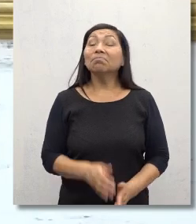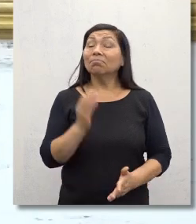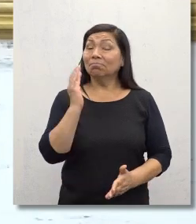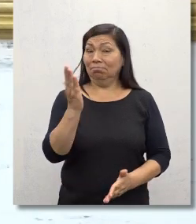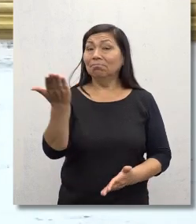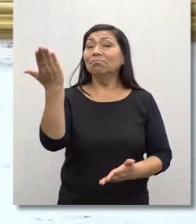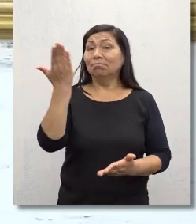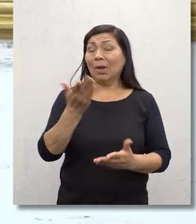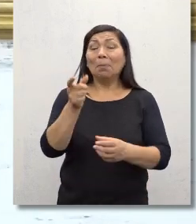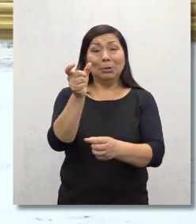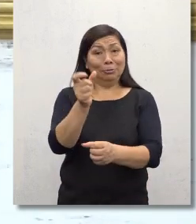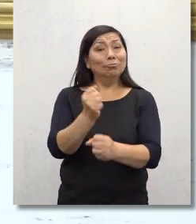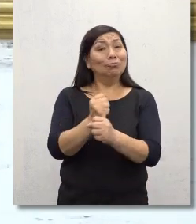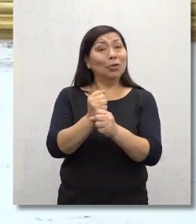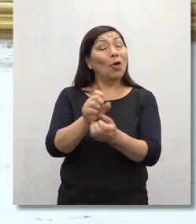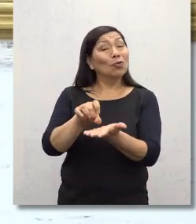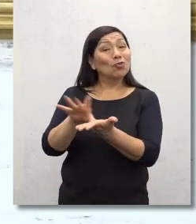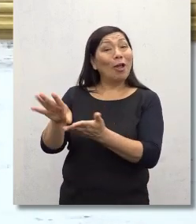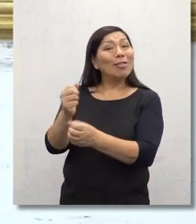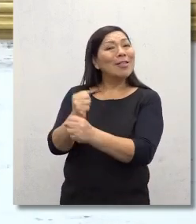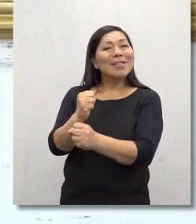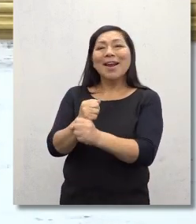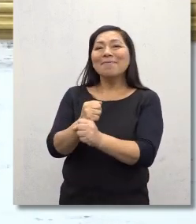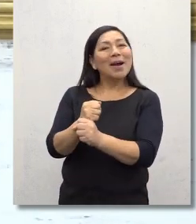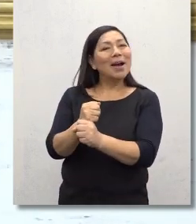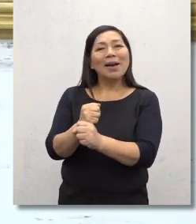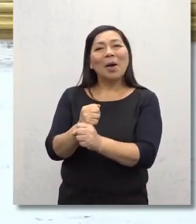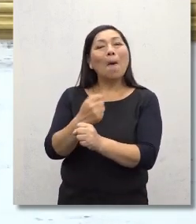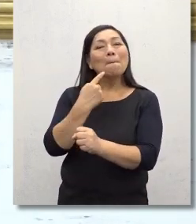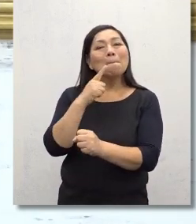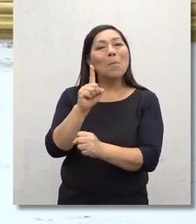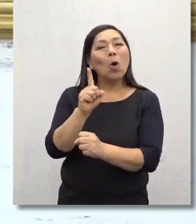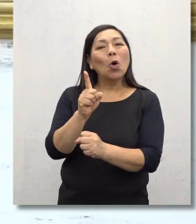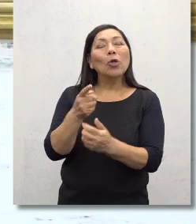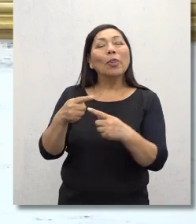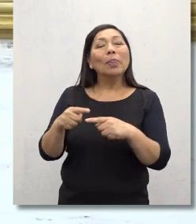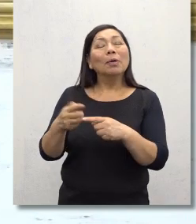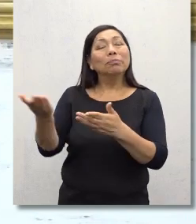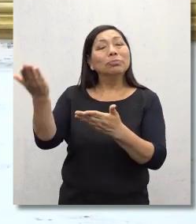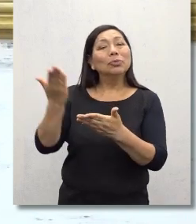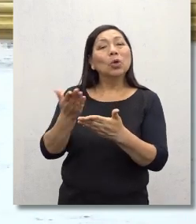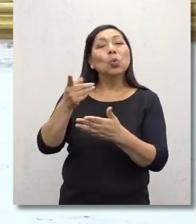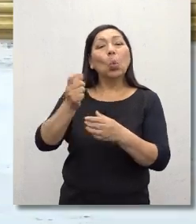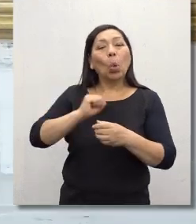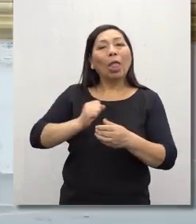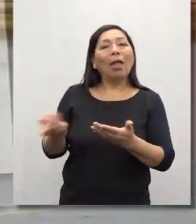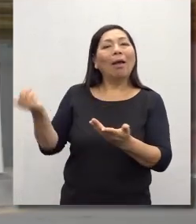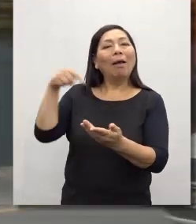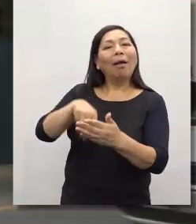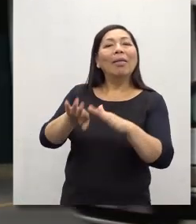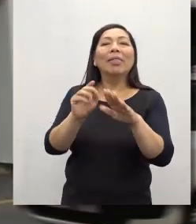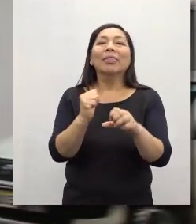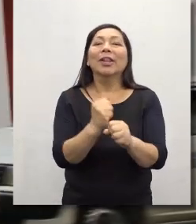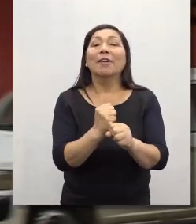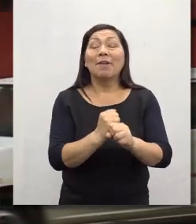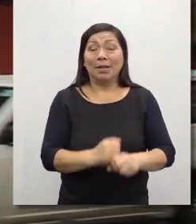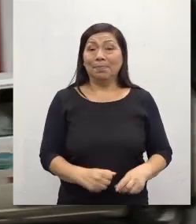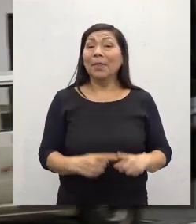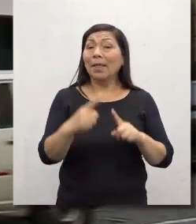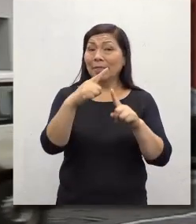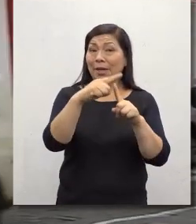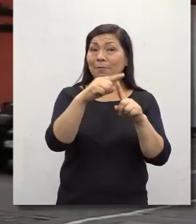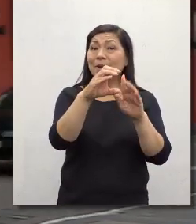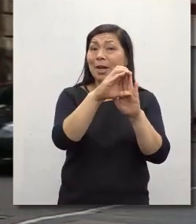Ordenan reponer al trabajador que fue despedido por declarar como dependiente a su hijastra. El